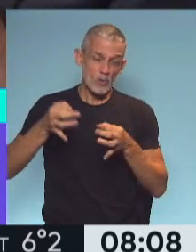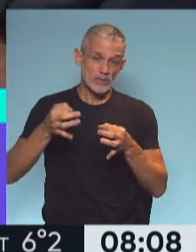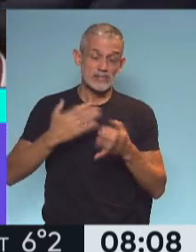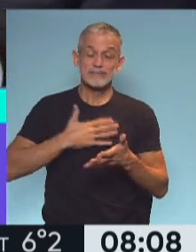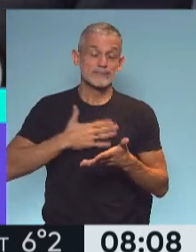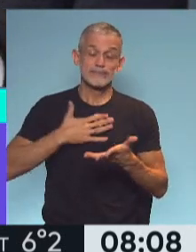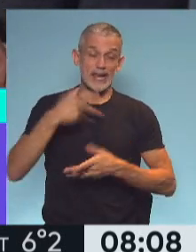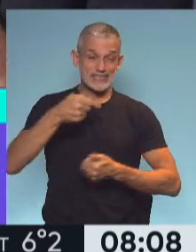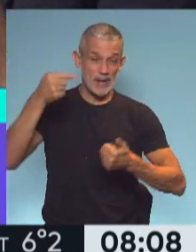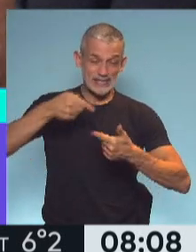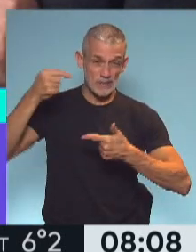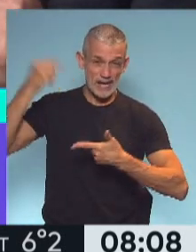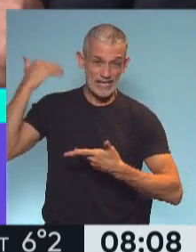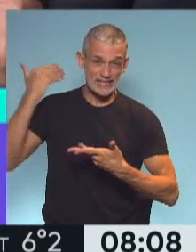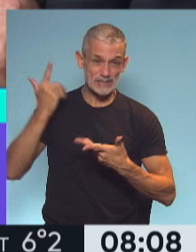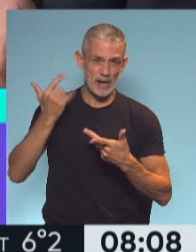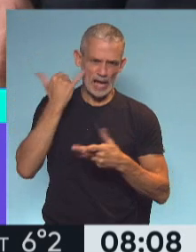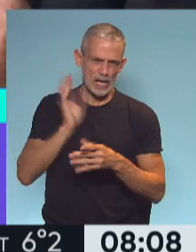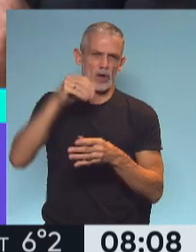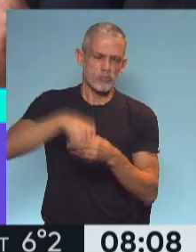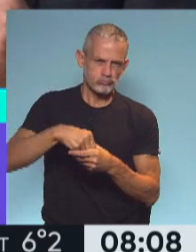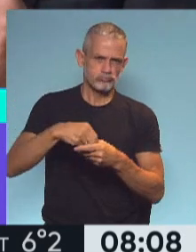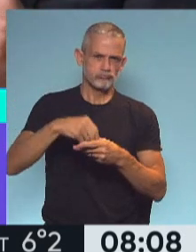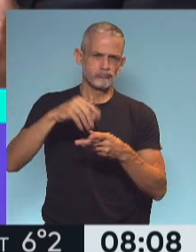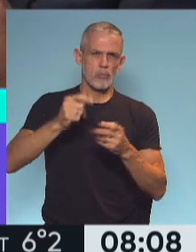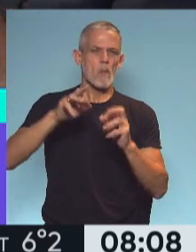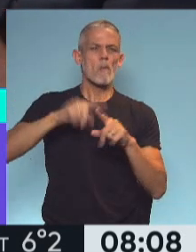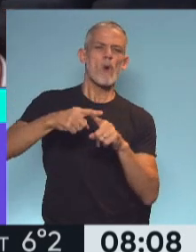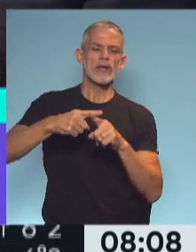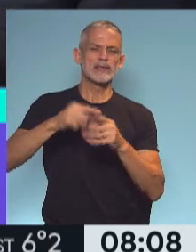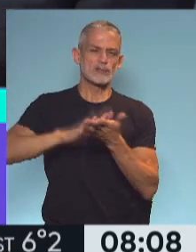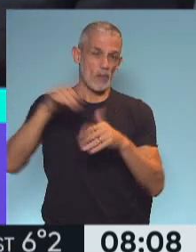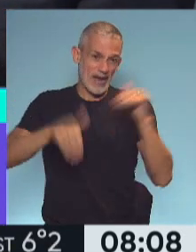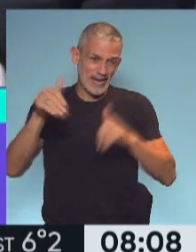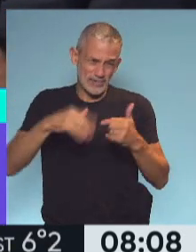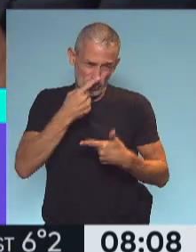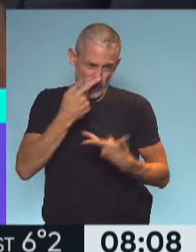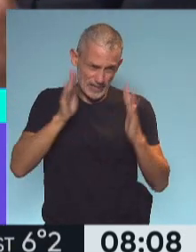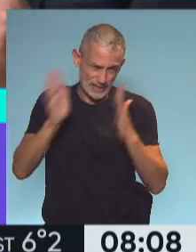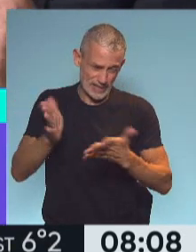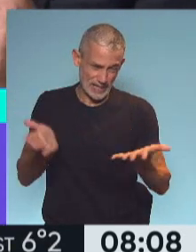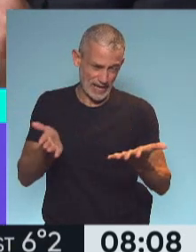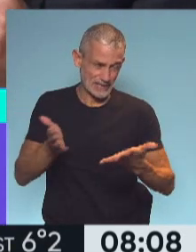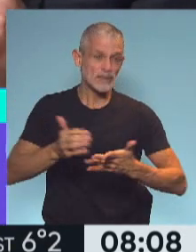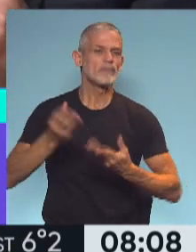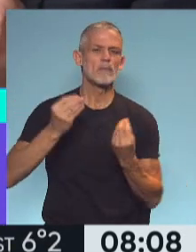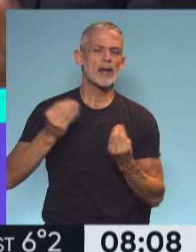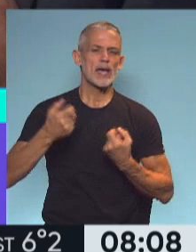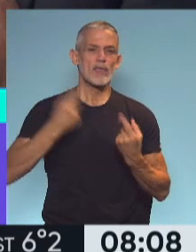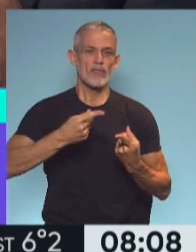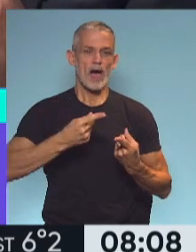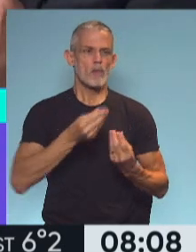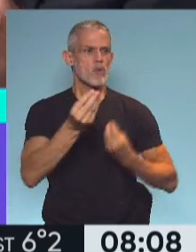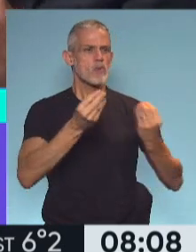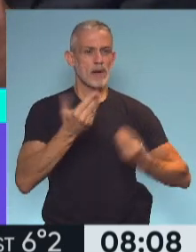las últimas semanas directamente se han metido en el calendario de la política electoral para de alguna manera robustecer candidaturas.